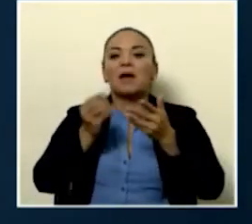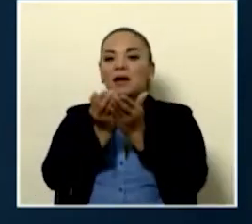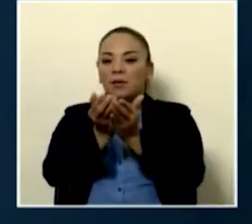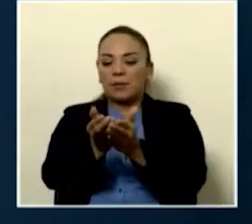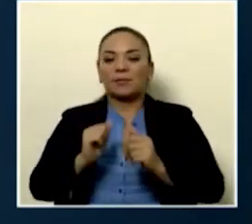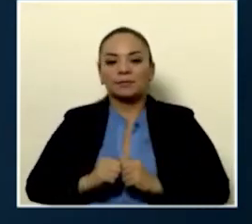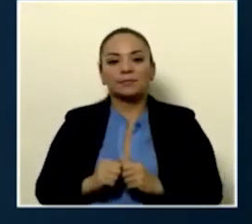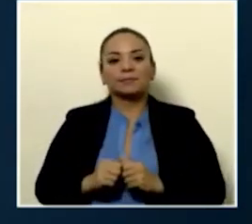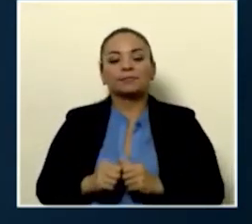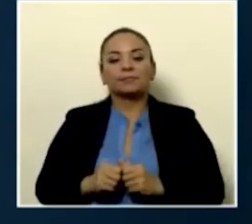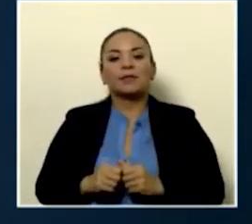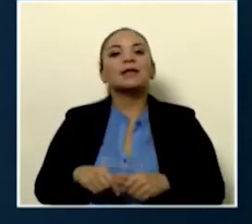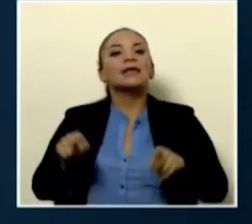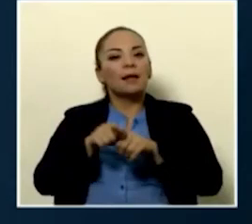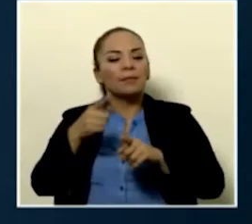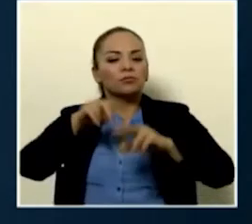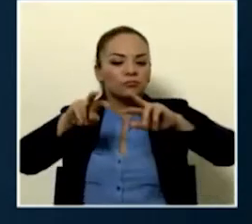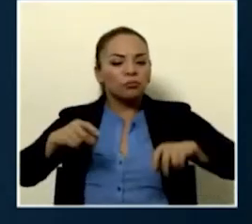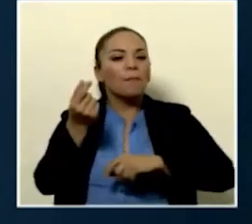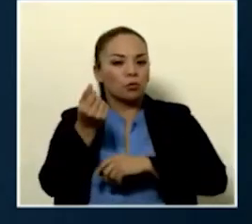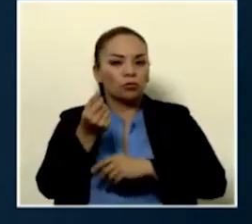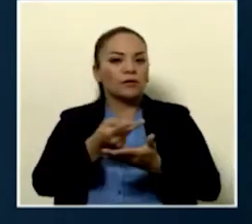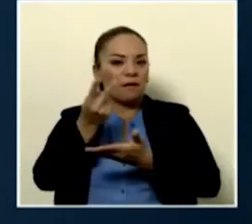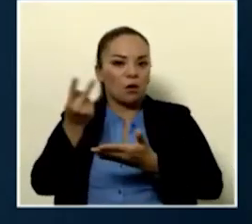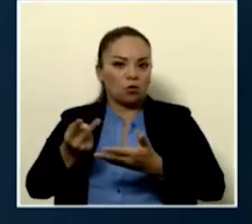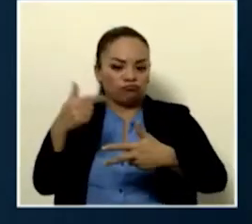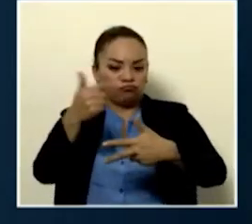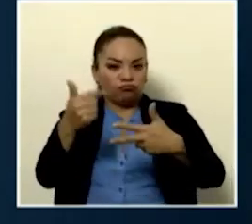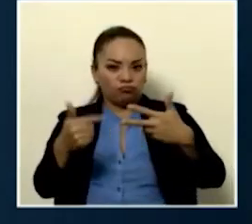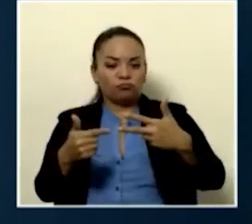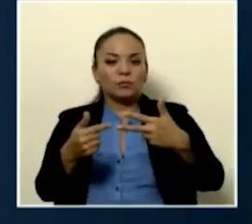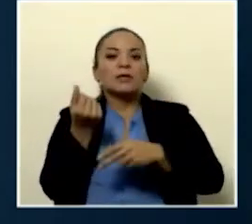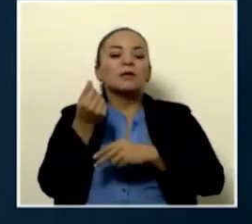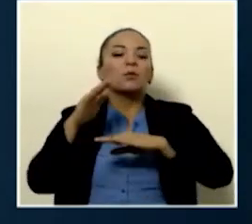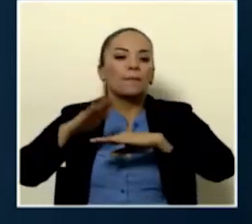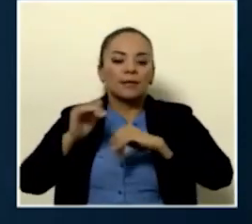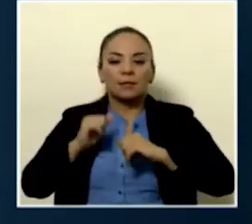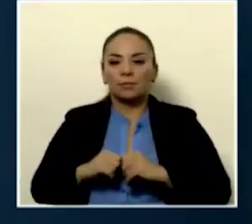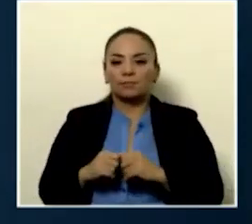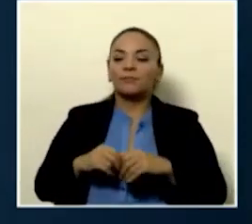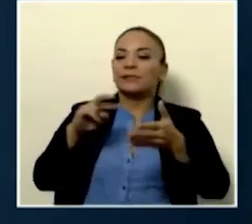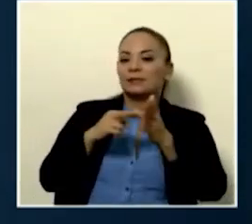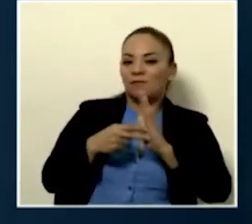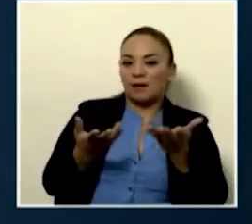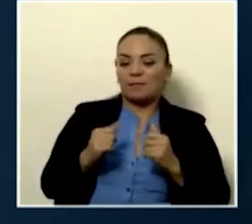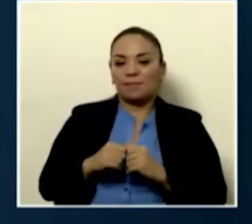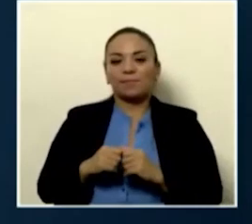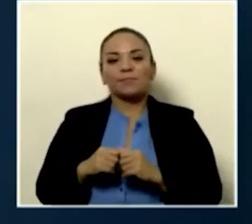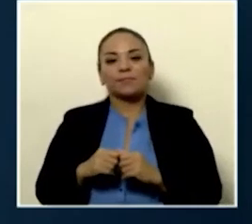embarcaciones, así como los montos de valor de esos vehículos y la tasa mínima. En plata blanca